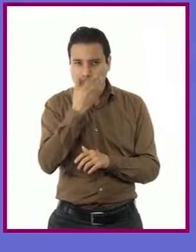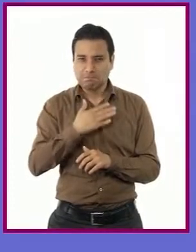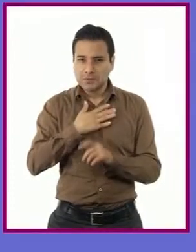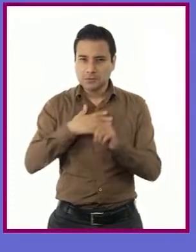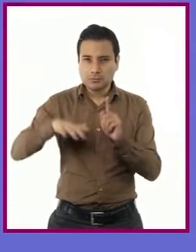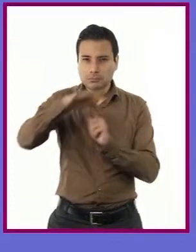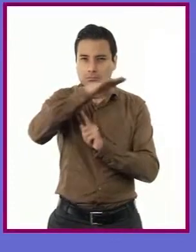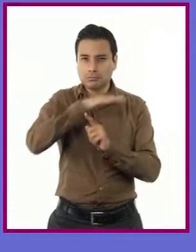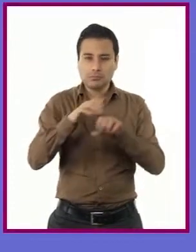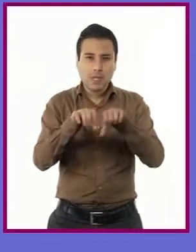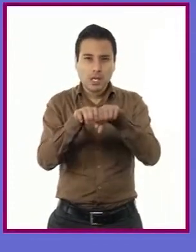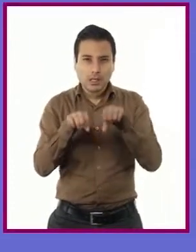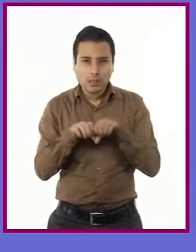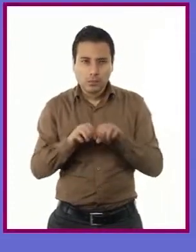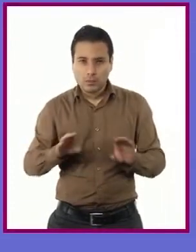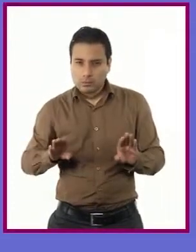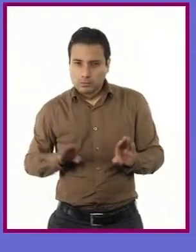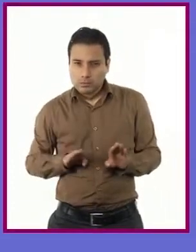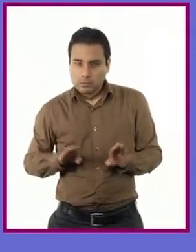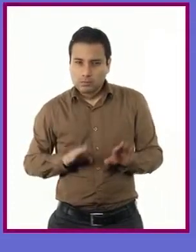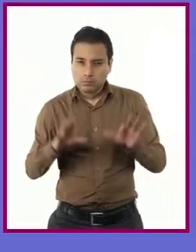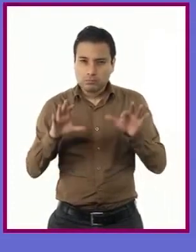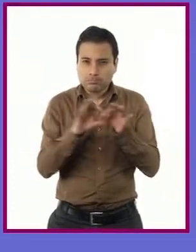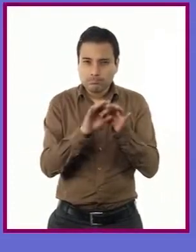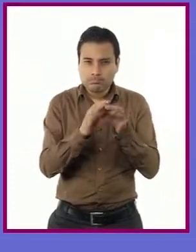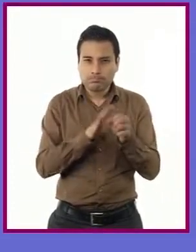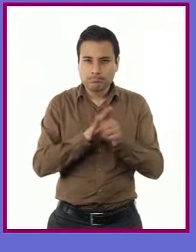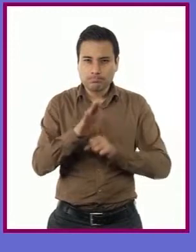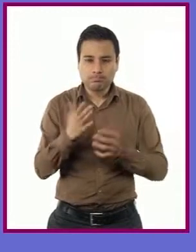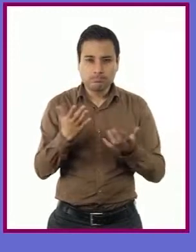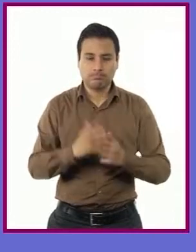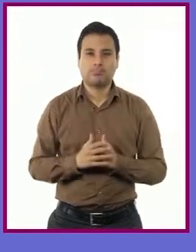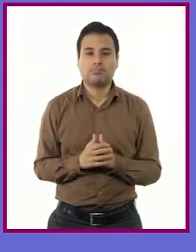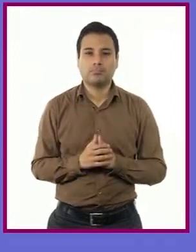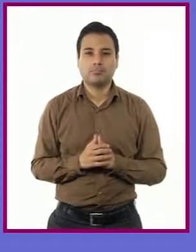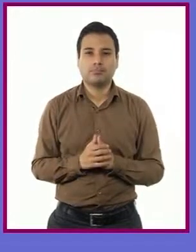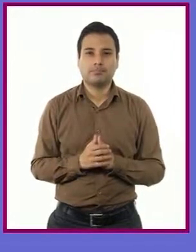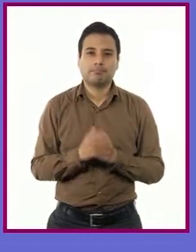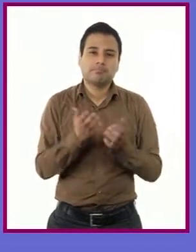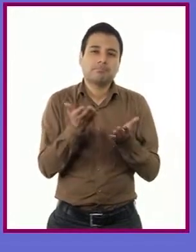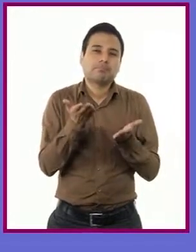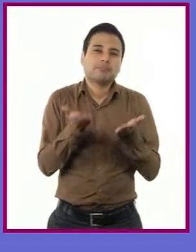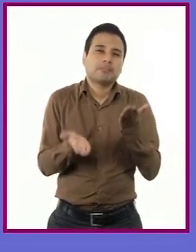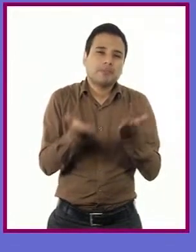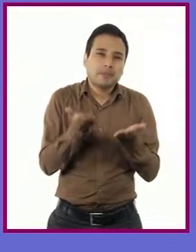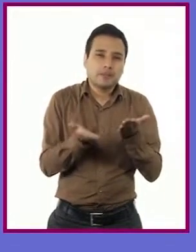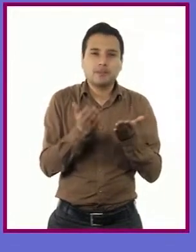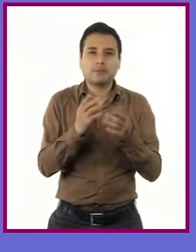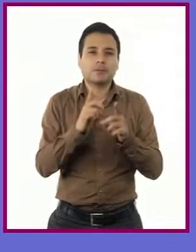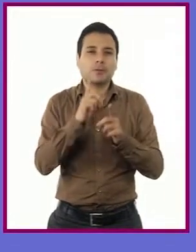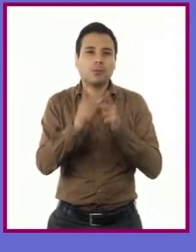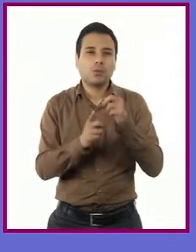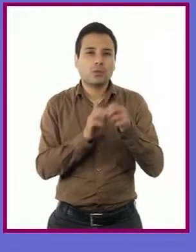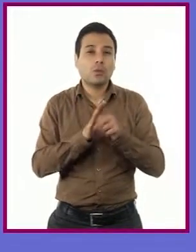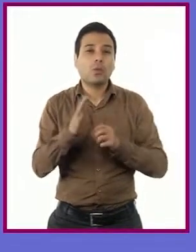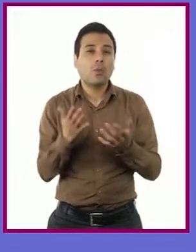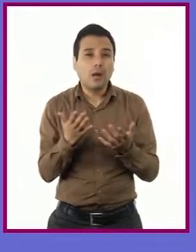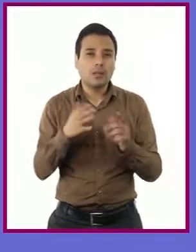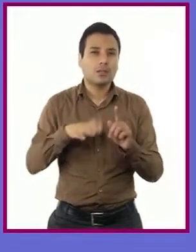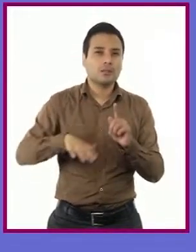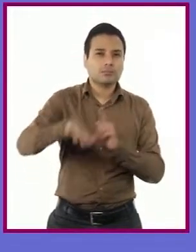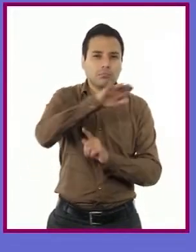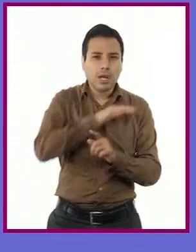al equipo con el que cuente la escuela. Pues depende del deporte que vayamos a realizar, así como también el espacio y el equipo